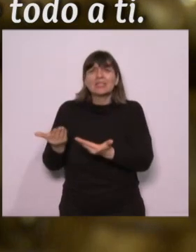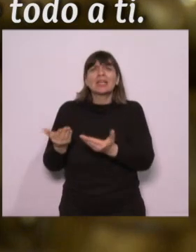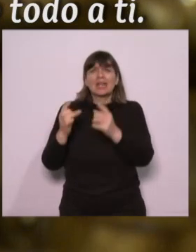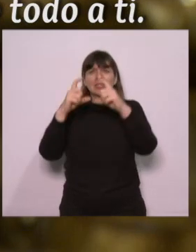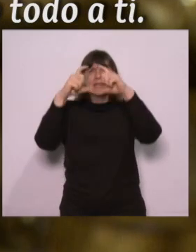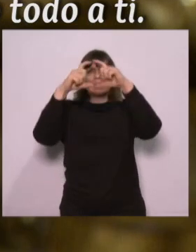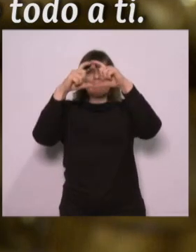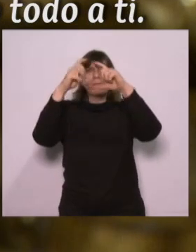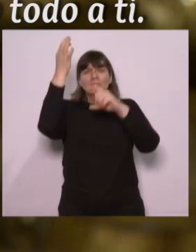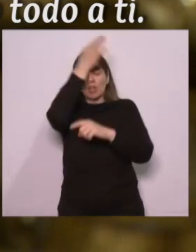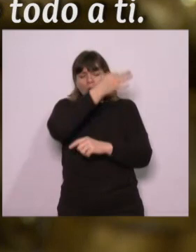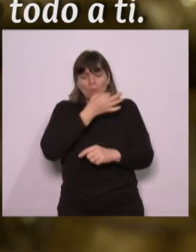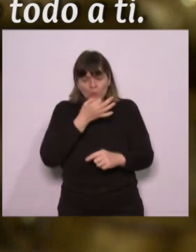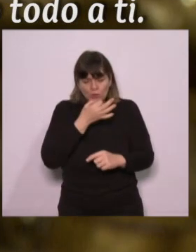altar.